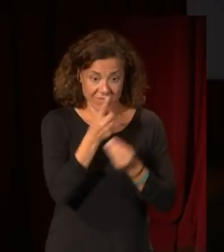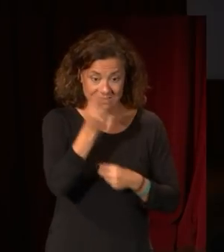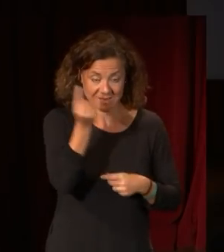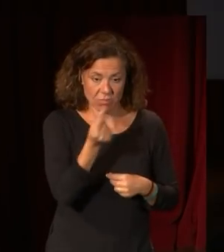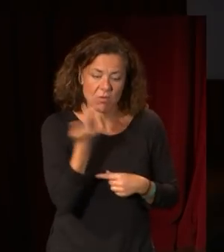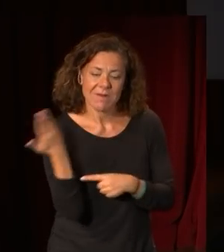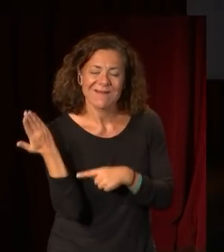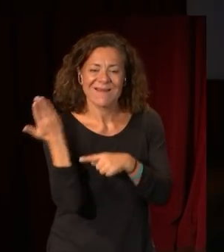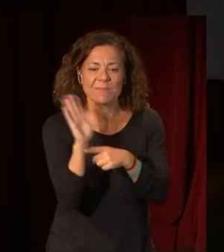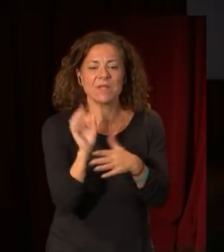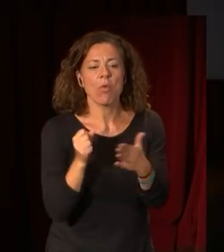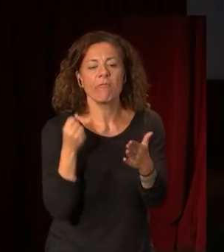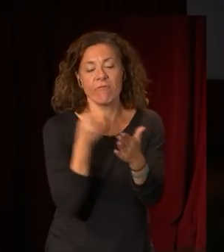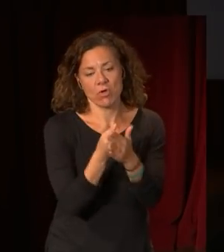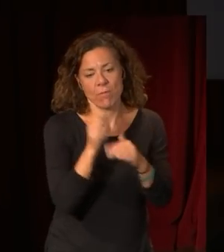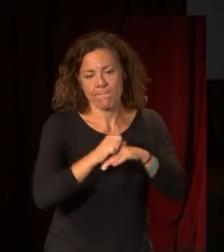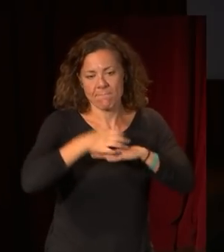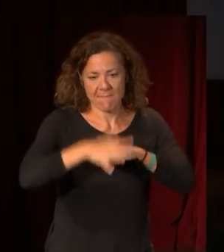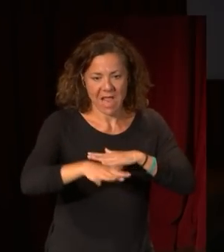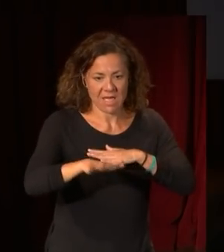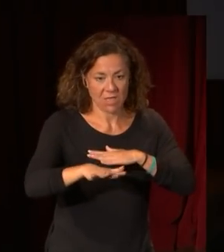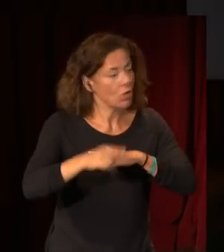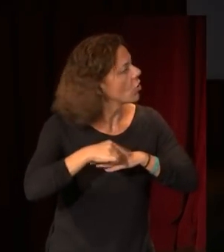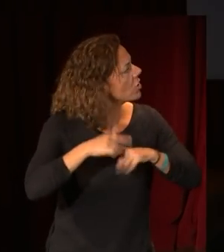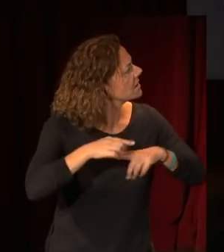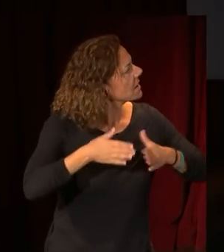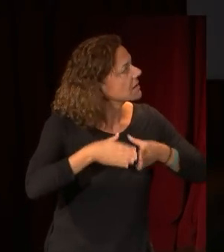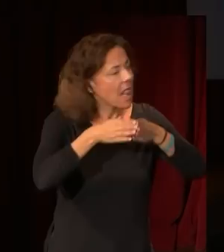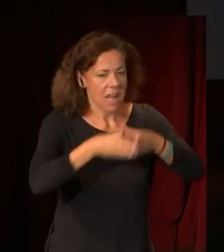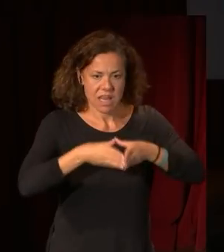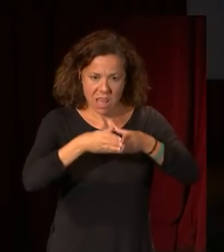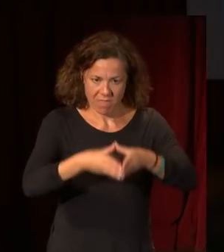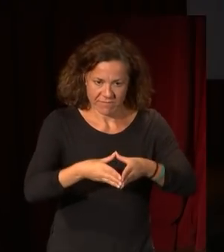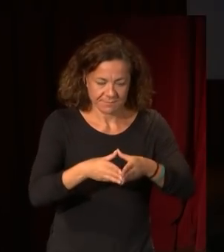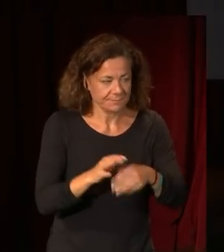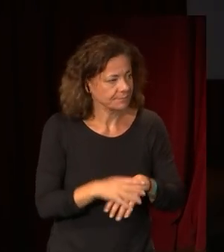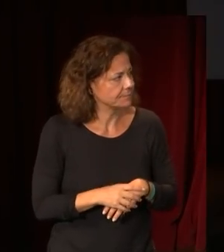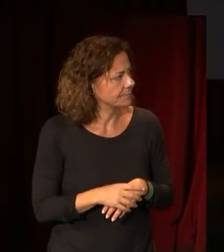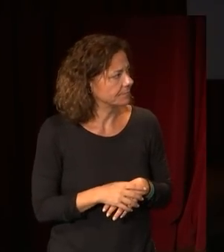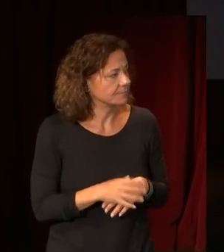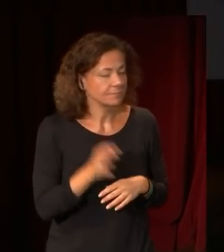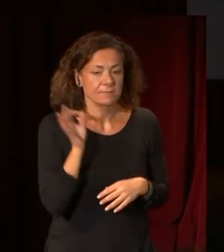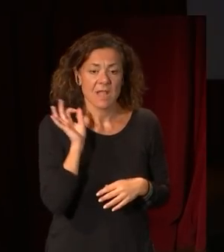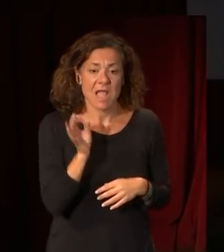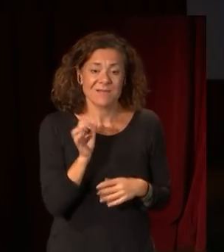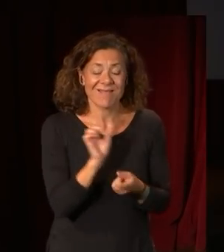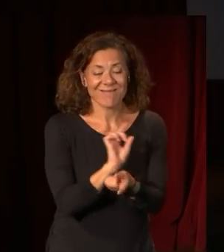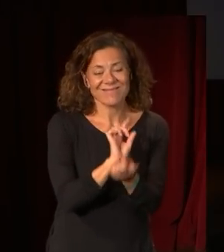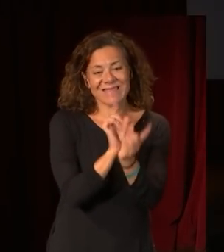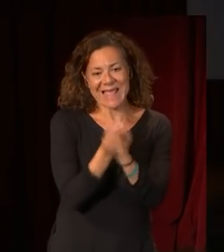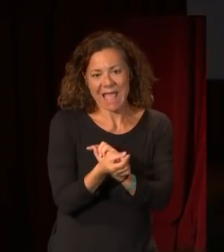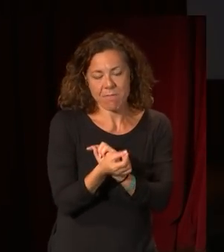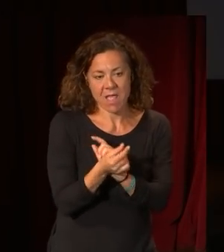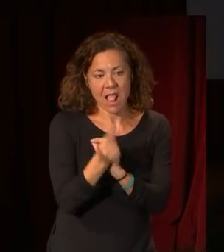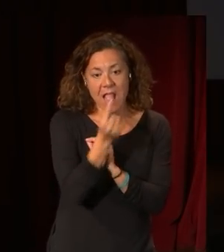representar un fondo marino con estas caracas con estas naves de carga lo cierto es que altera modifica la iconografía